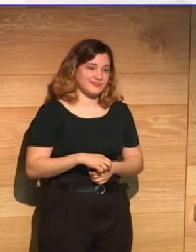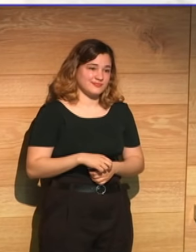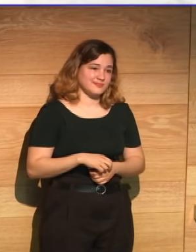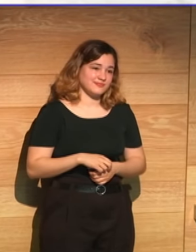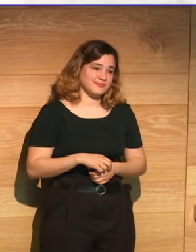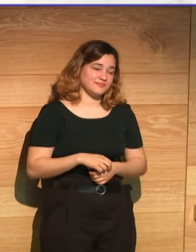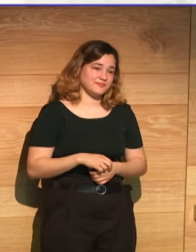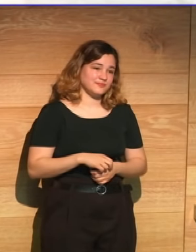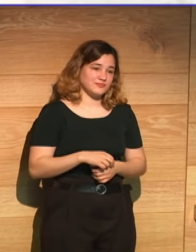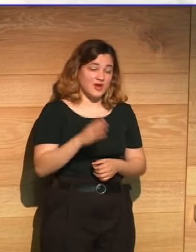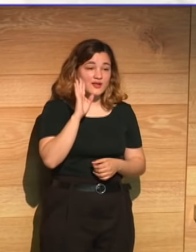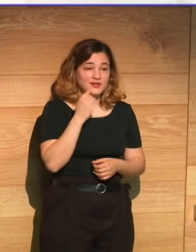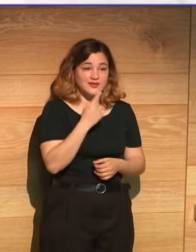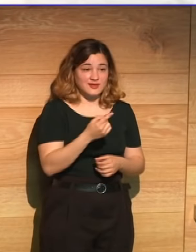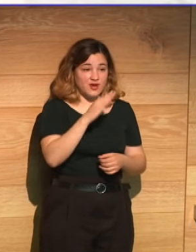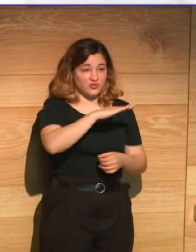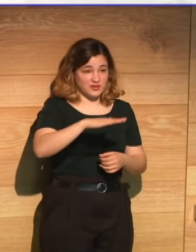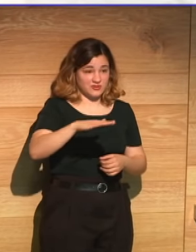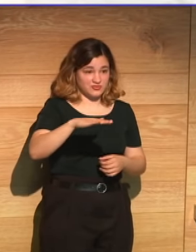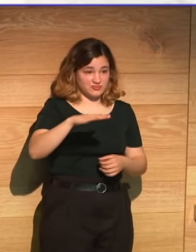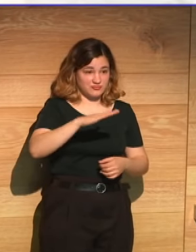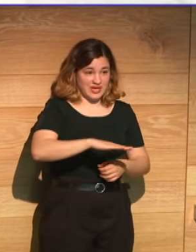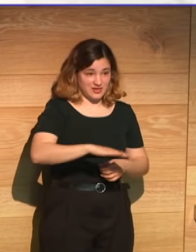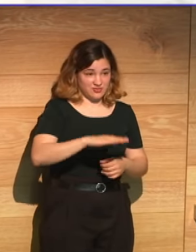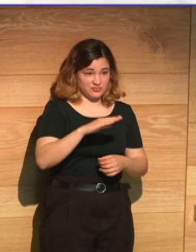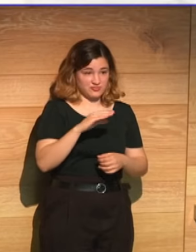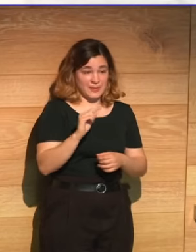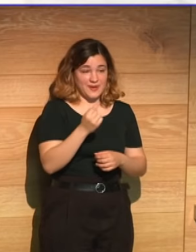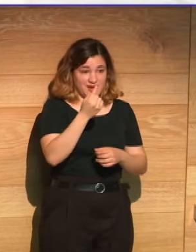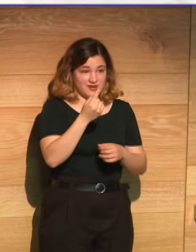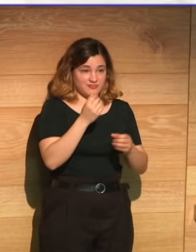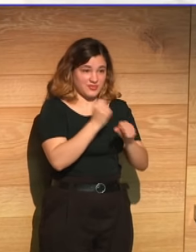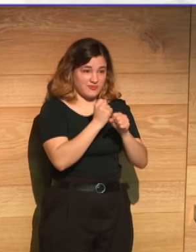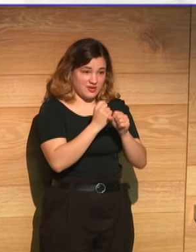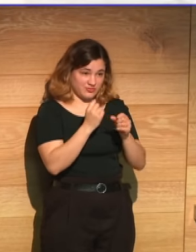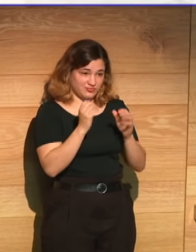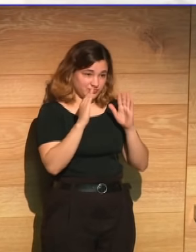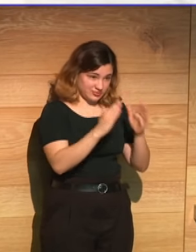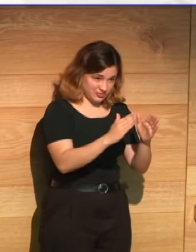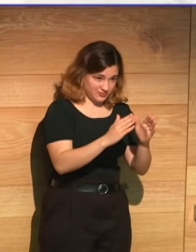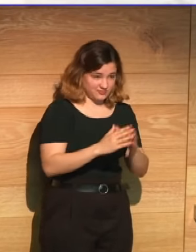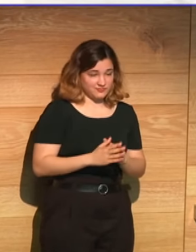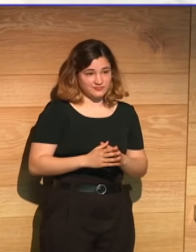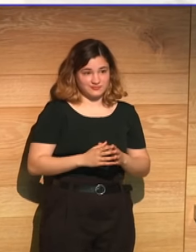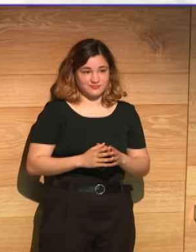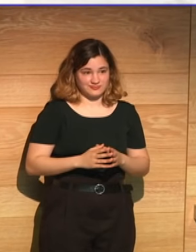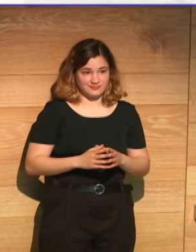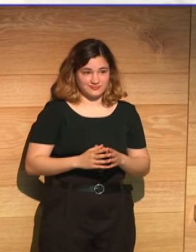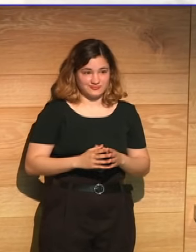trabajando con niños, pequeños niños de primaria. Son unas unidades que se tocan